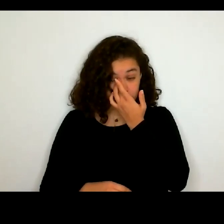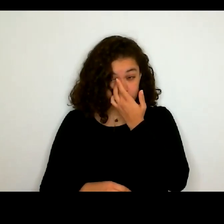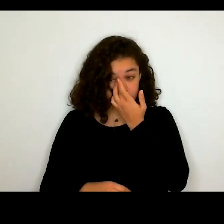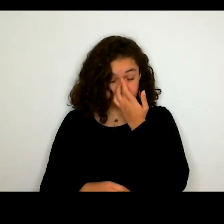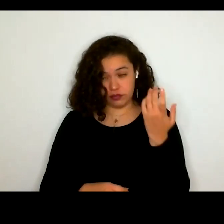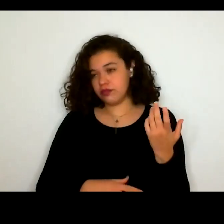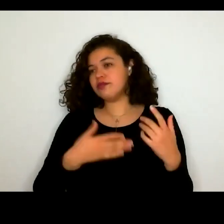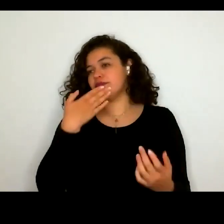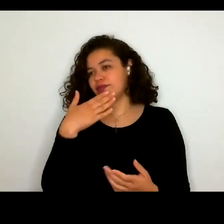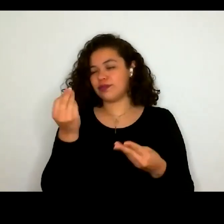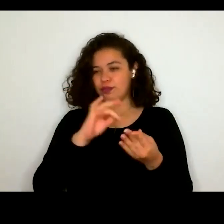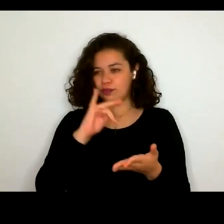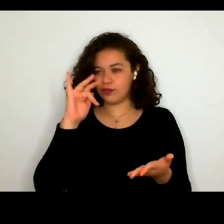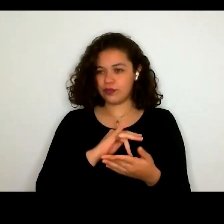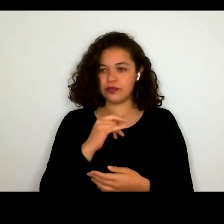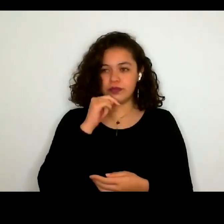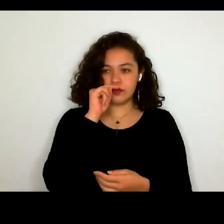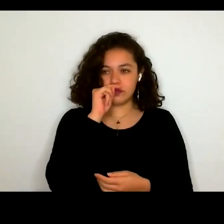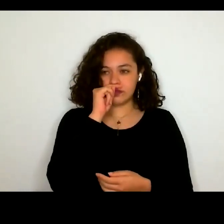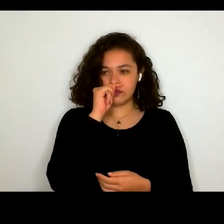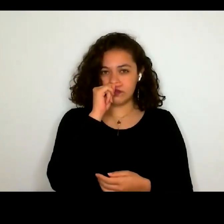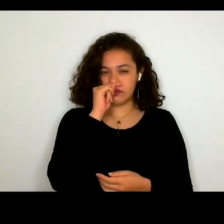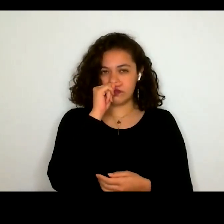Excelente, muchísimas gracias.